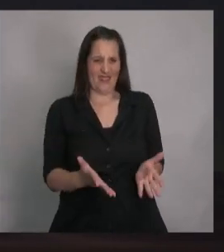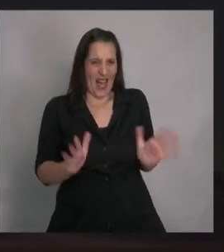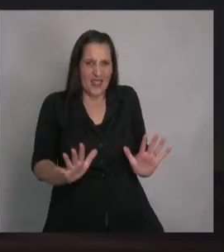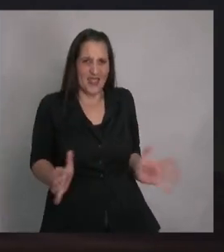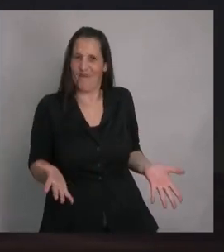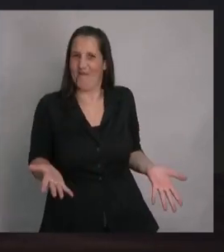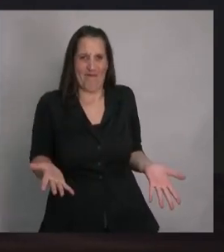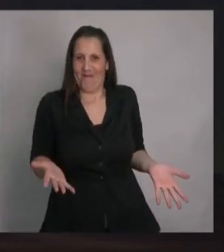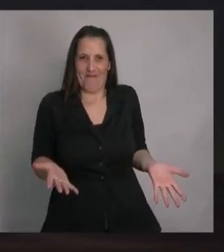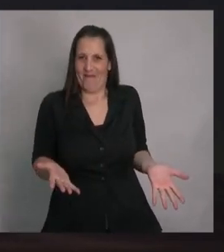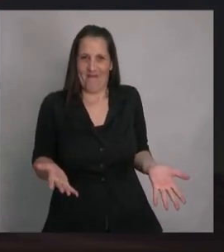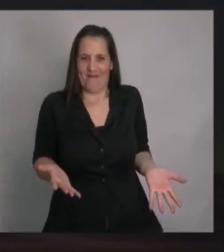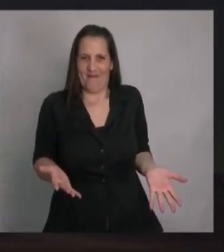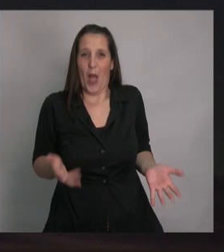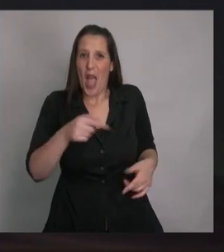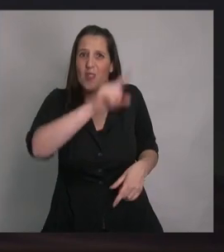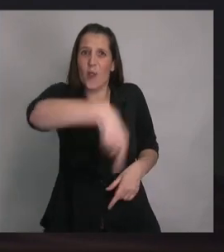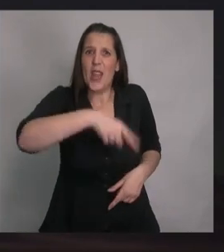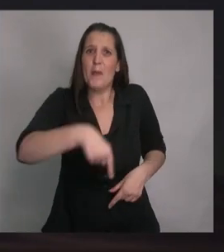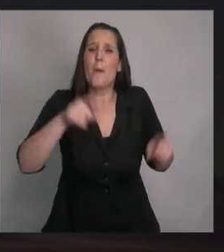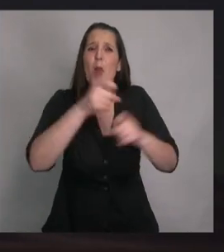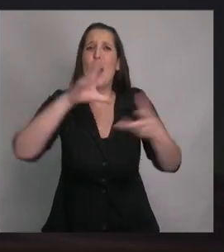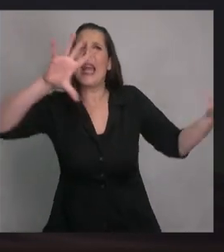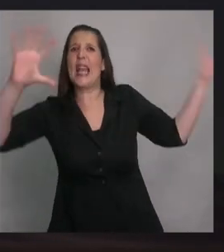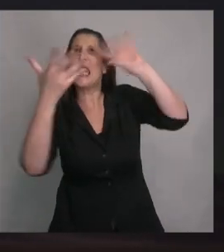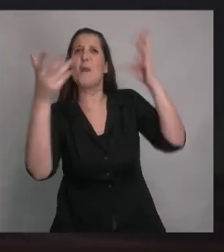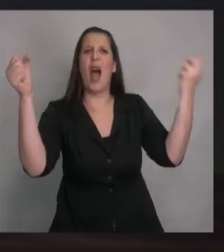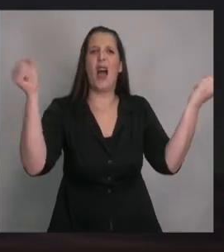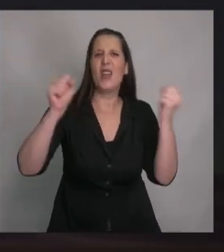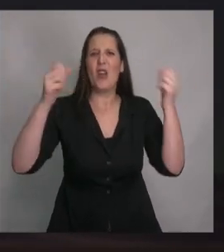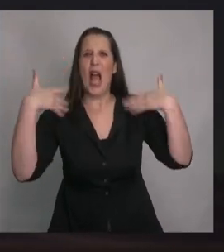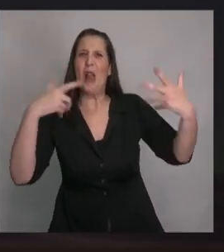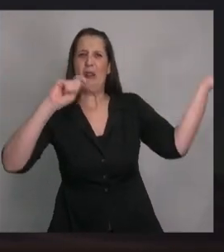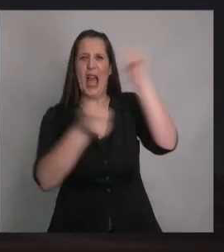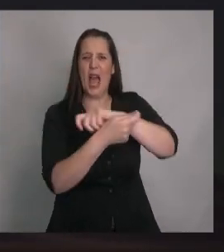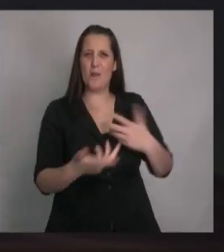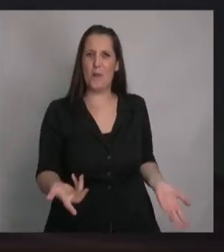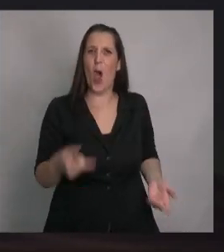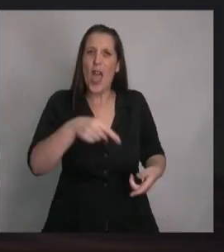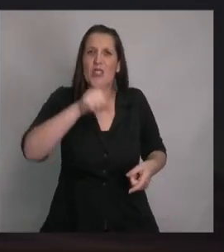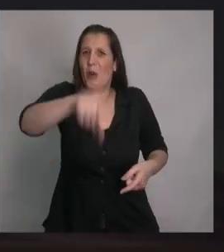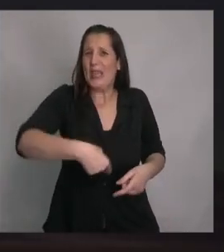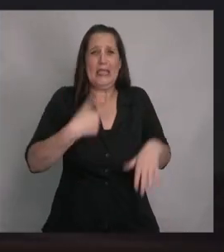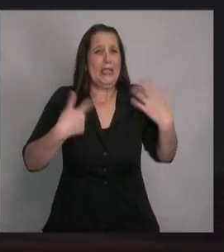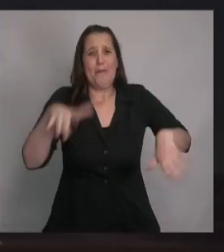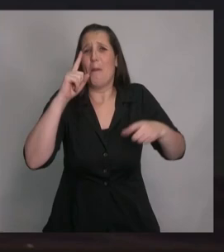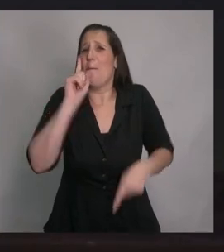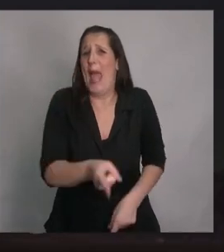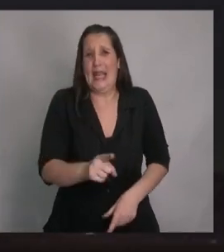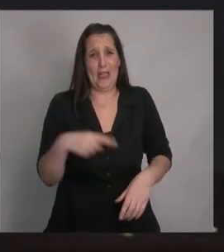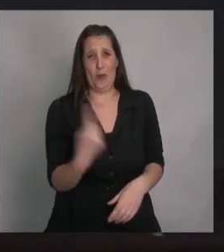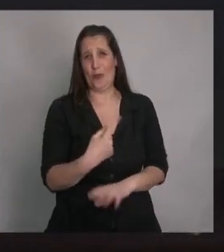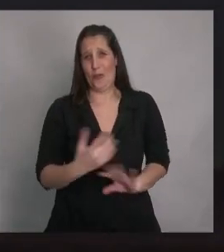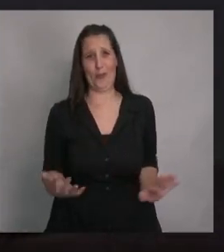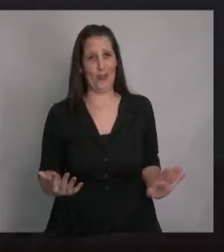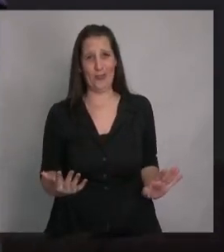que produce el cambio climático, que nos pone en la frontera de la extinción vital que